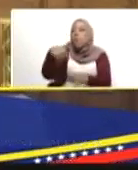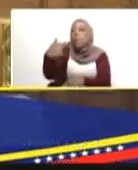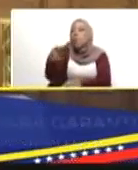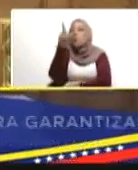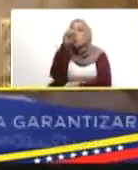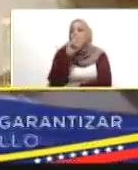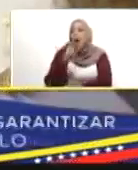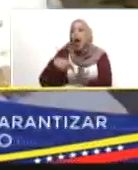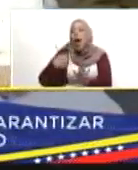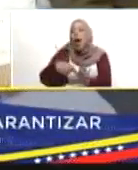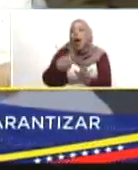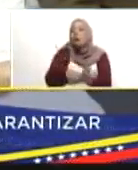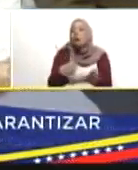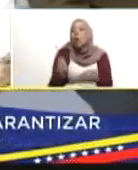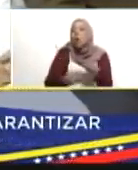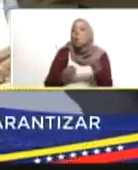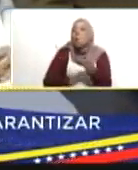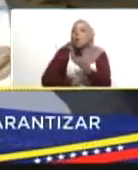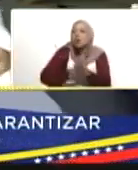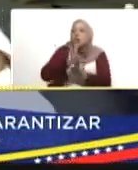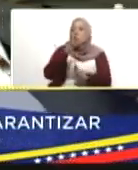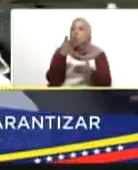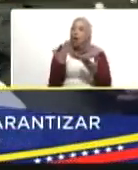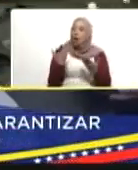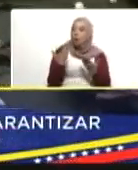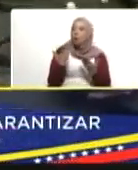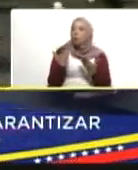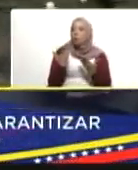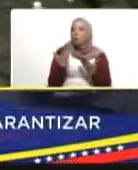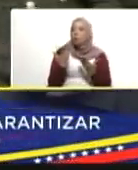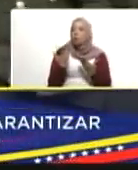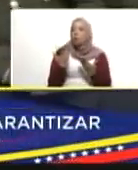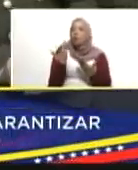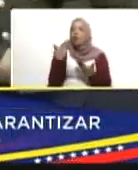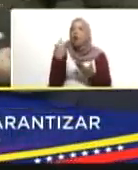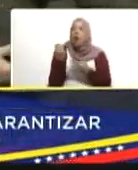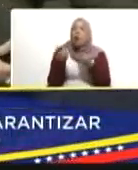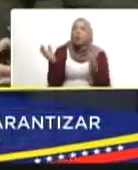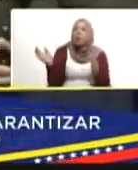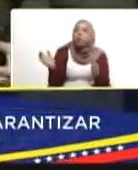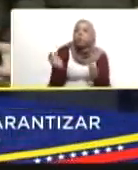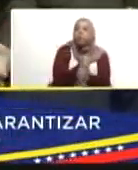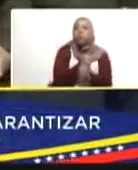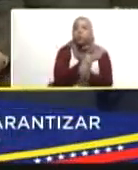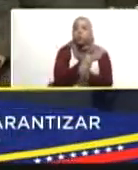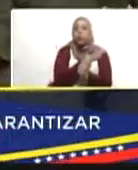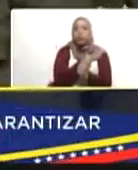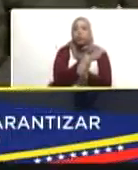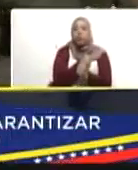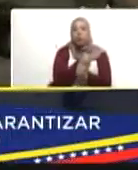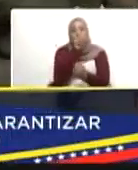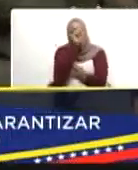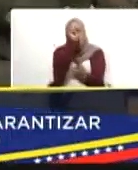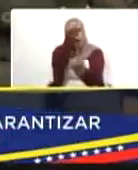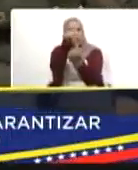está en desarrollo verdad si uno va a capturar por ejemplo un